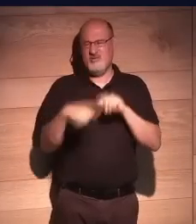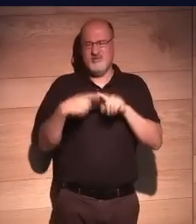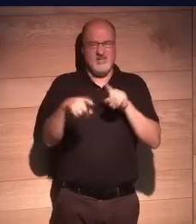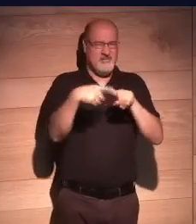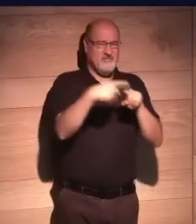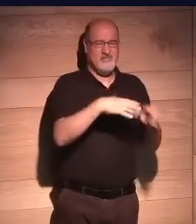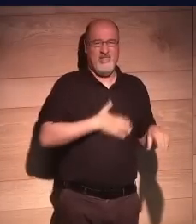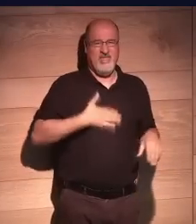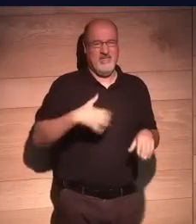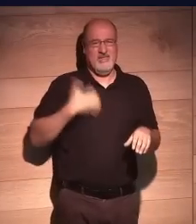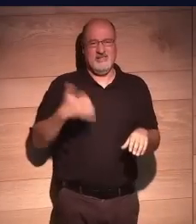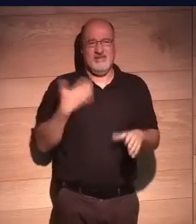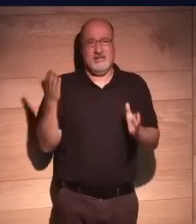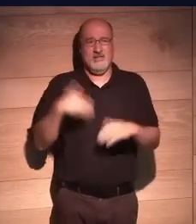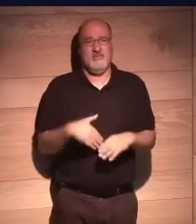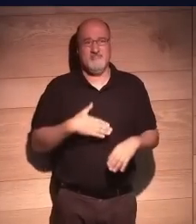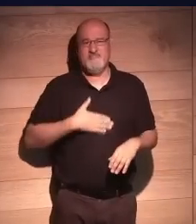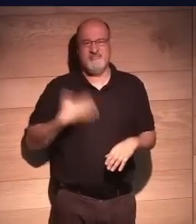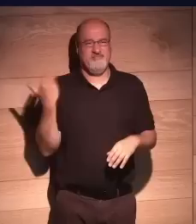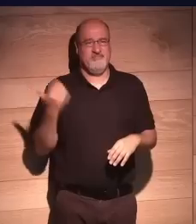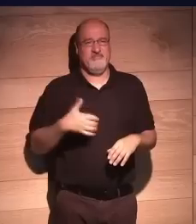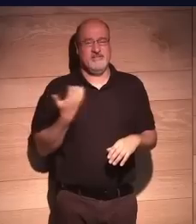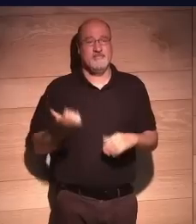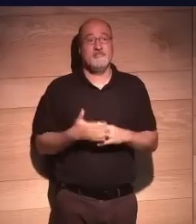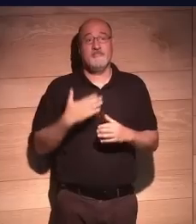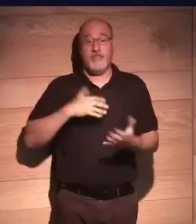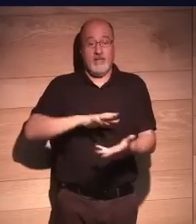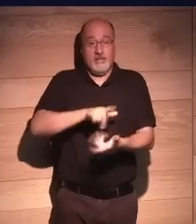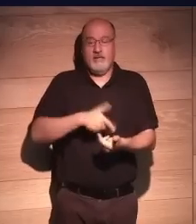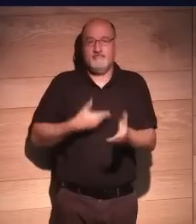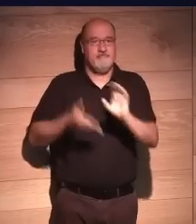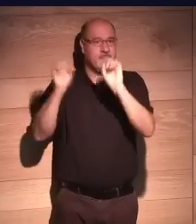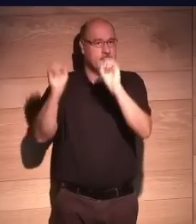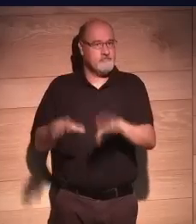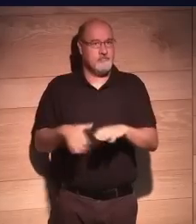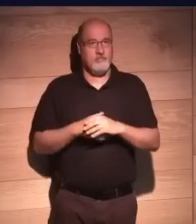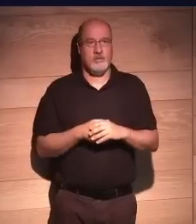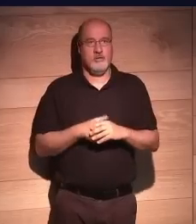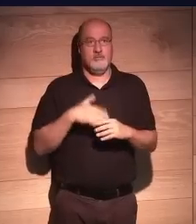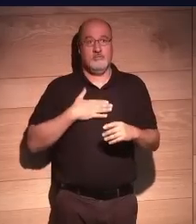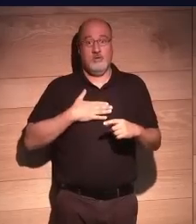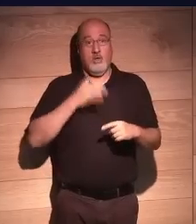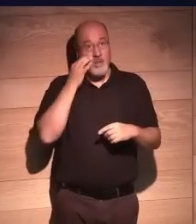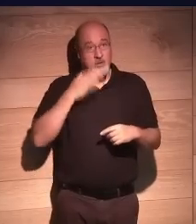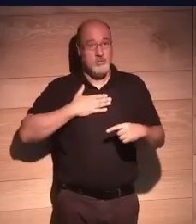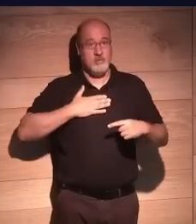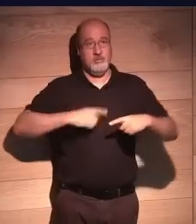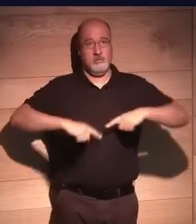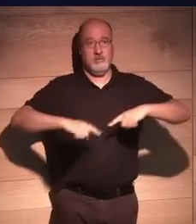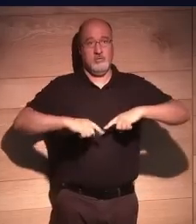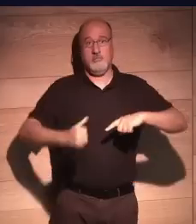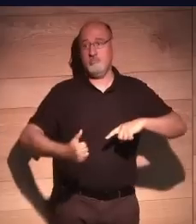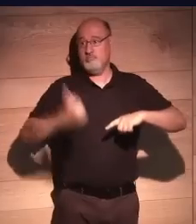desagradables. Entonces yo quería irme del telediario porque yo les decía que no dirigía ese informativo, que lo